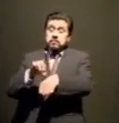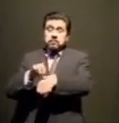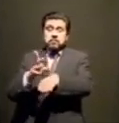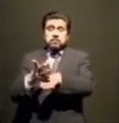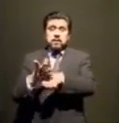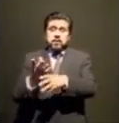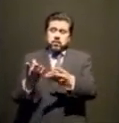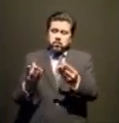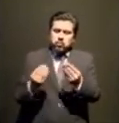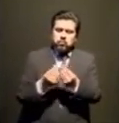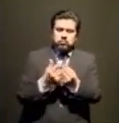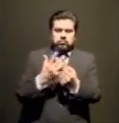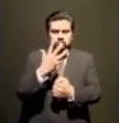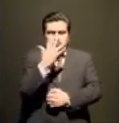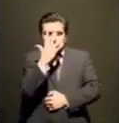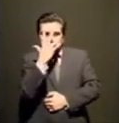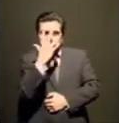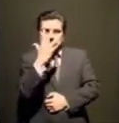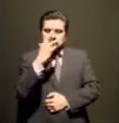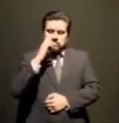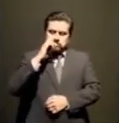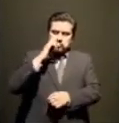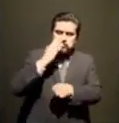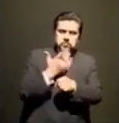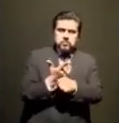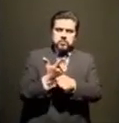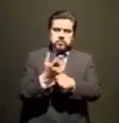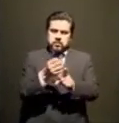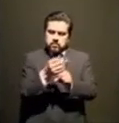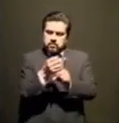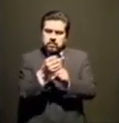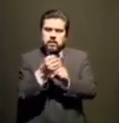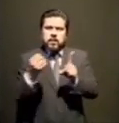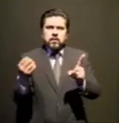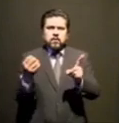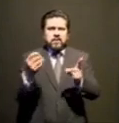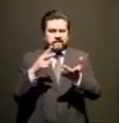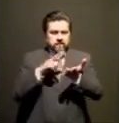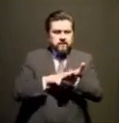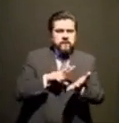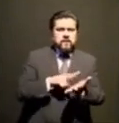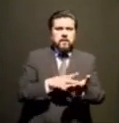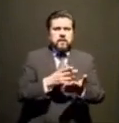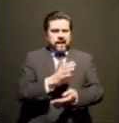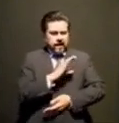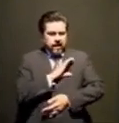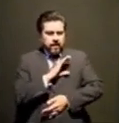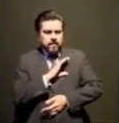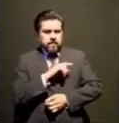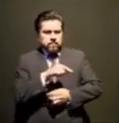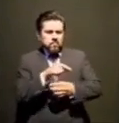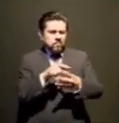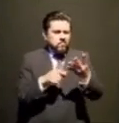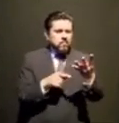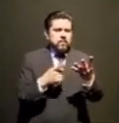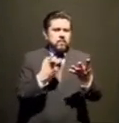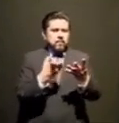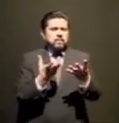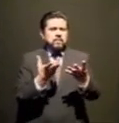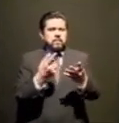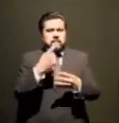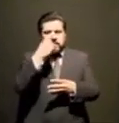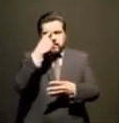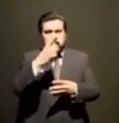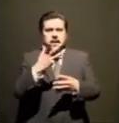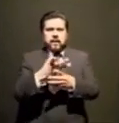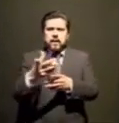voluntad, con madurez, con responsabilidad, disciplina y amor a lo más generoso que nos entrega